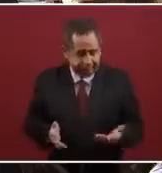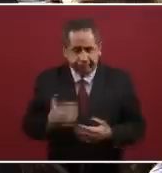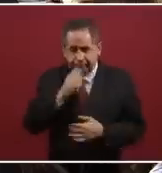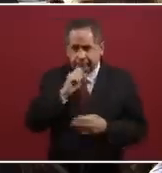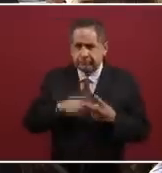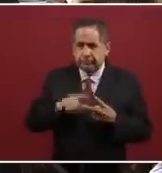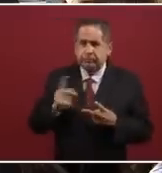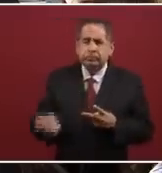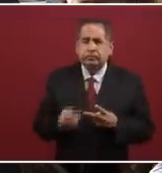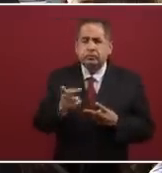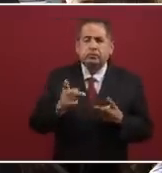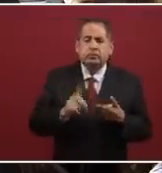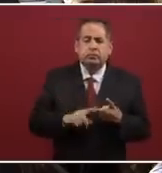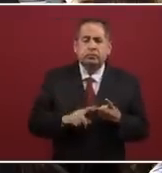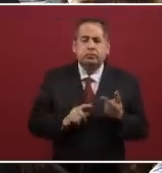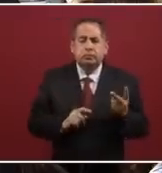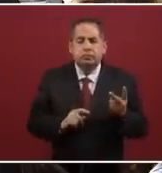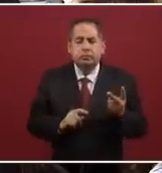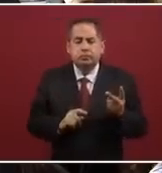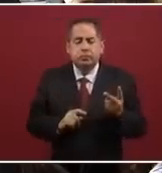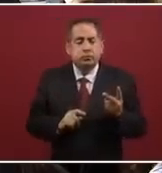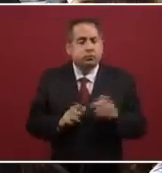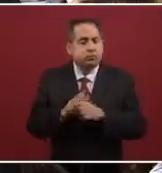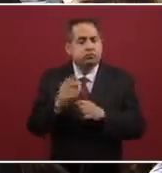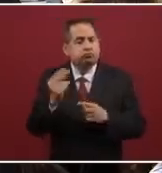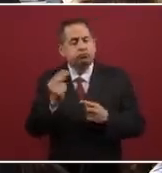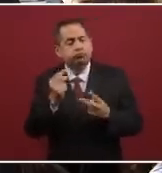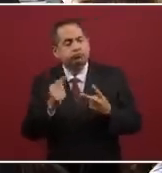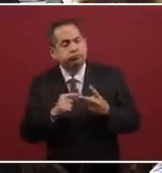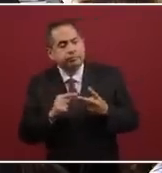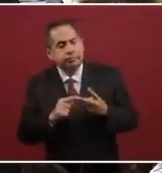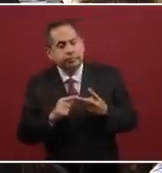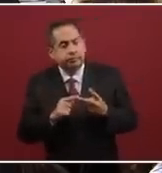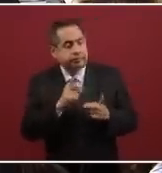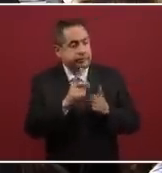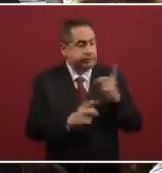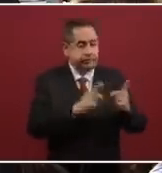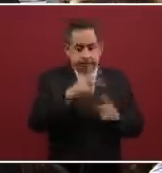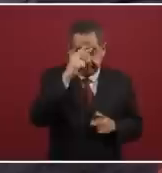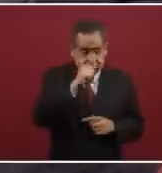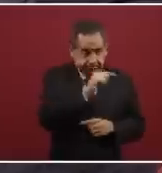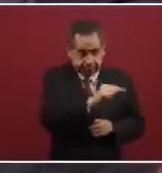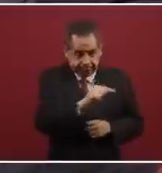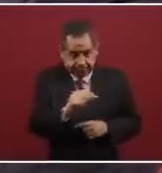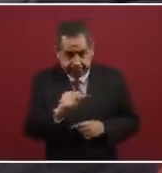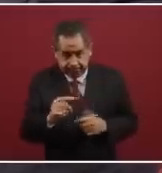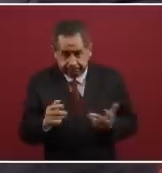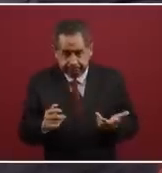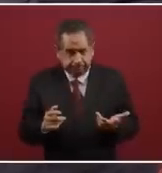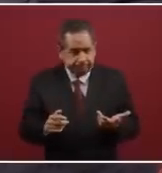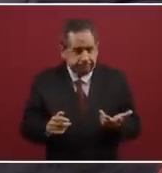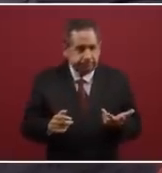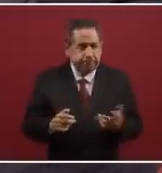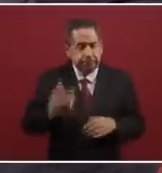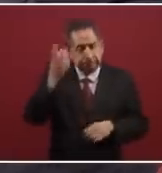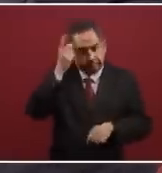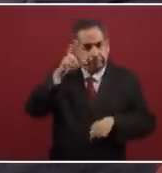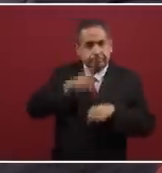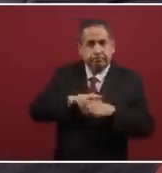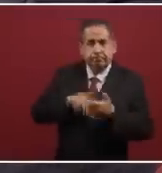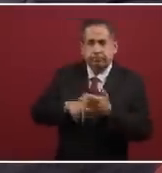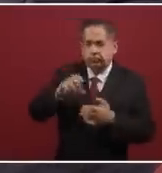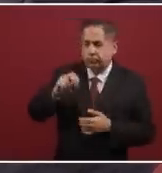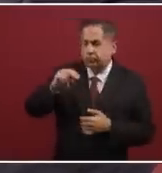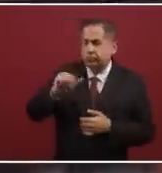preguntarle, ante las necesidades y retos que tiene el deporte mexicano, la directora de la CONADE,